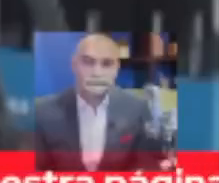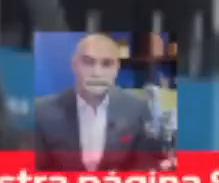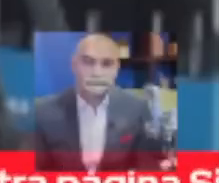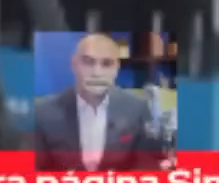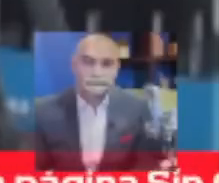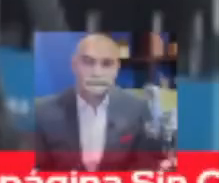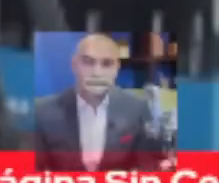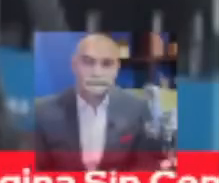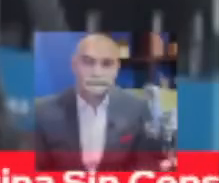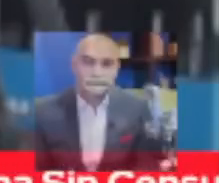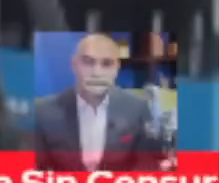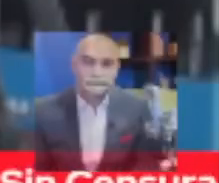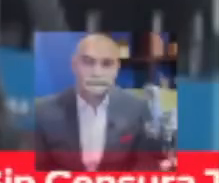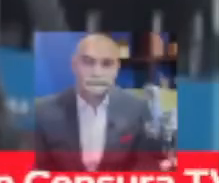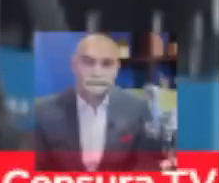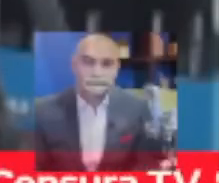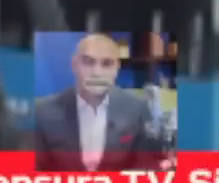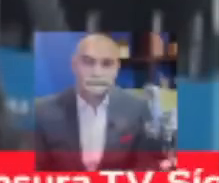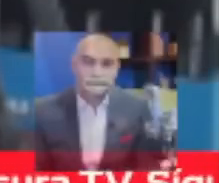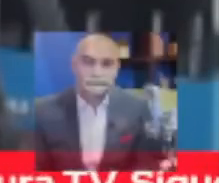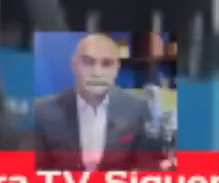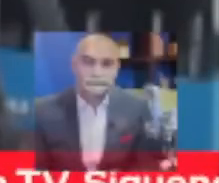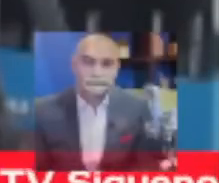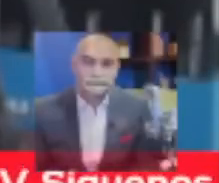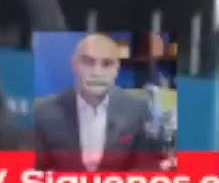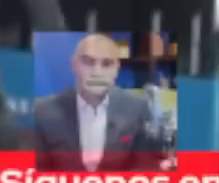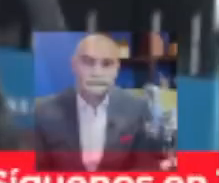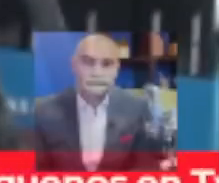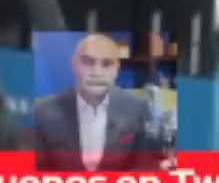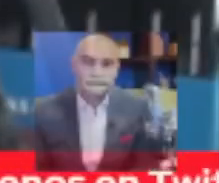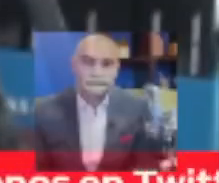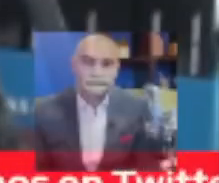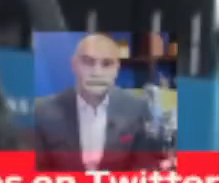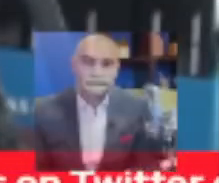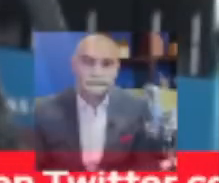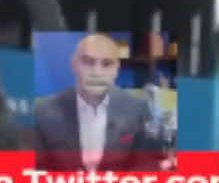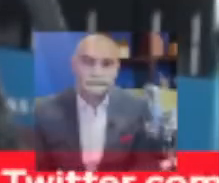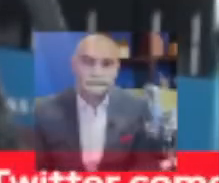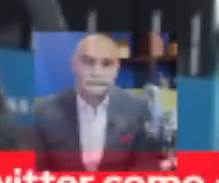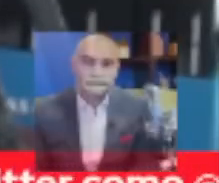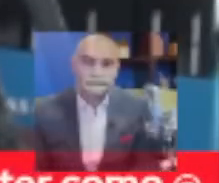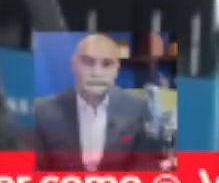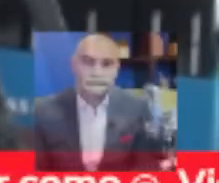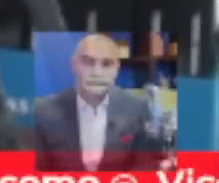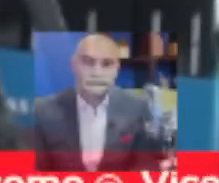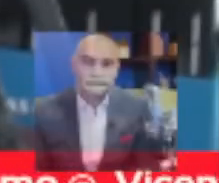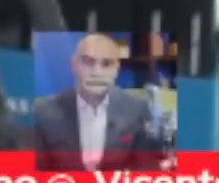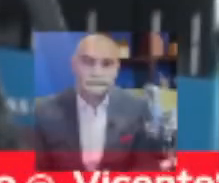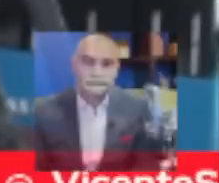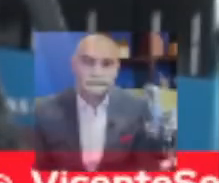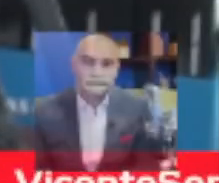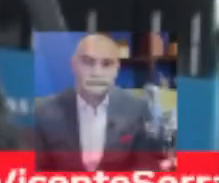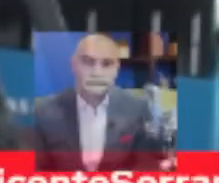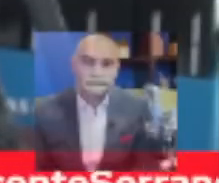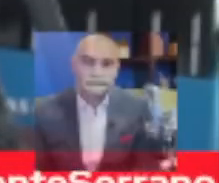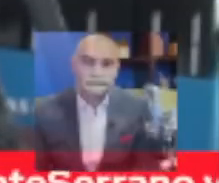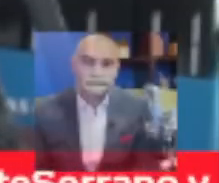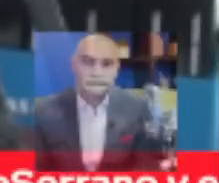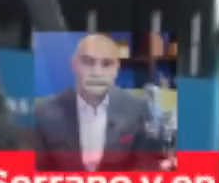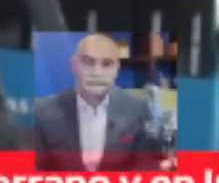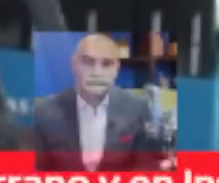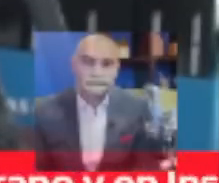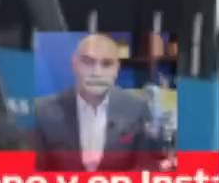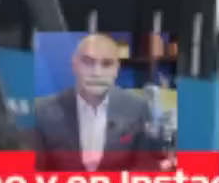Vámonos rápidamente a los datos duros. Le voy a contar a la audiencia de Sin Censura que ayer, como lo acaba de escuchar usted,